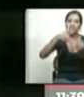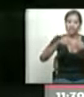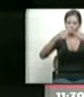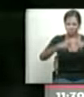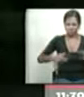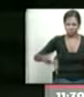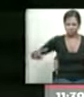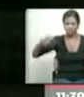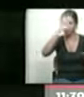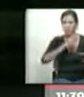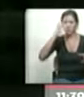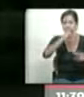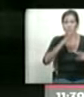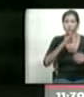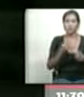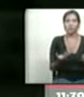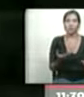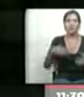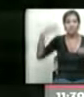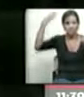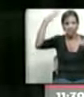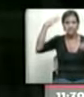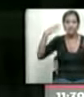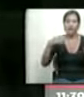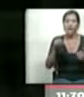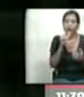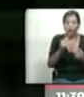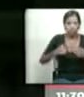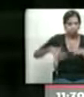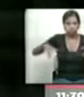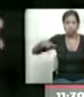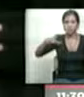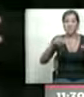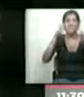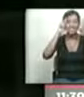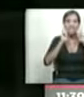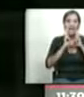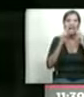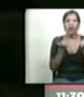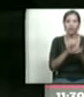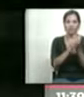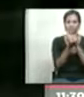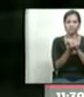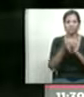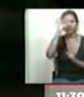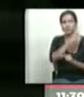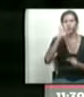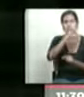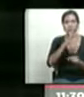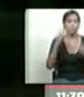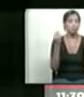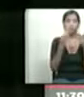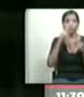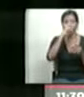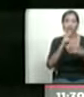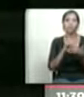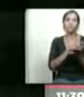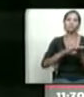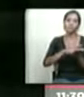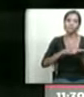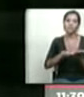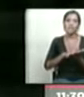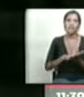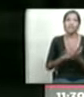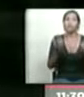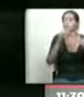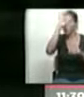en el Catatumbo. De balneario de aguas cristalinas pasó a ser un lodazal de aguas contaminadas que tardará mucho tiempo en recuperarse. Todavía no